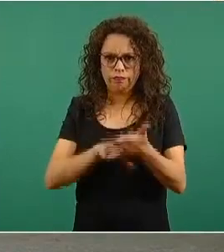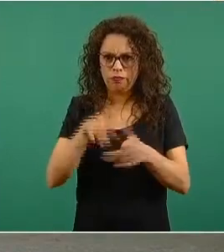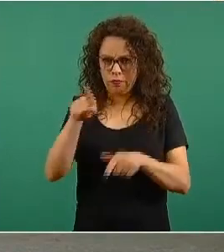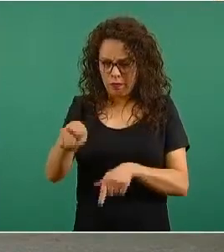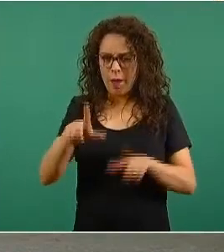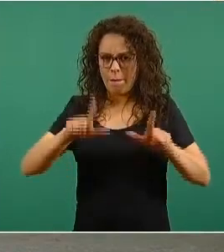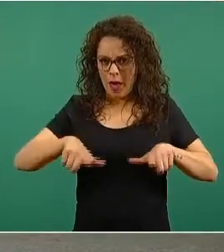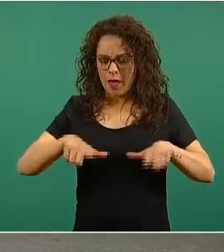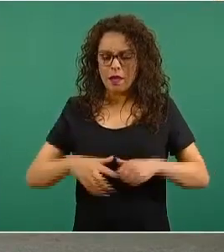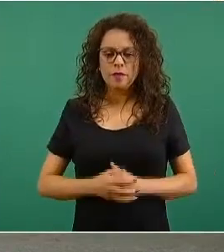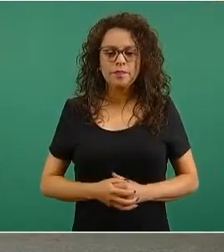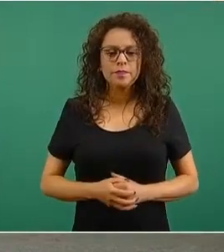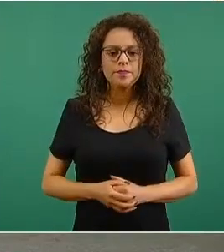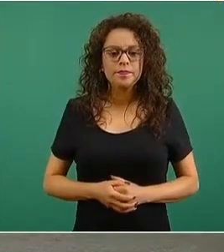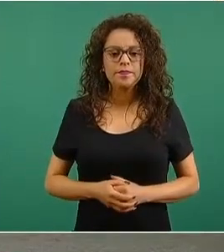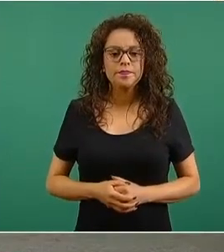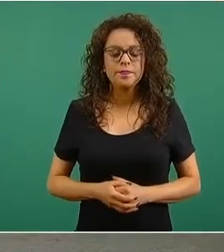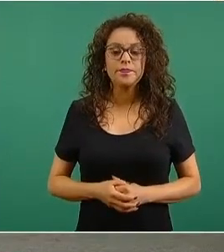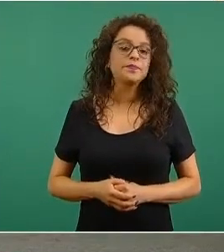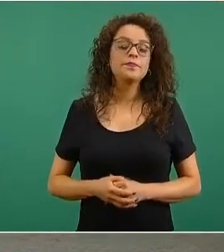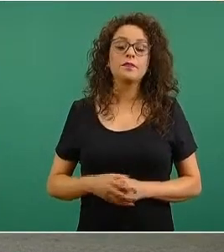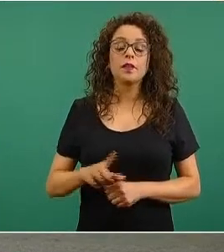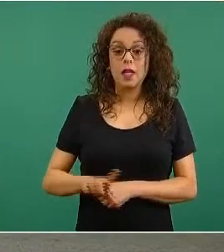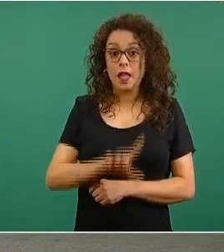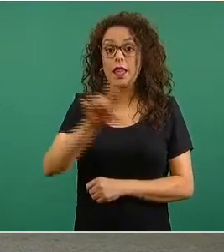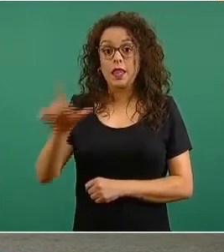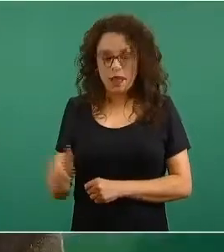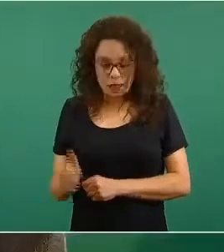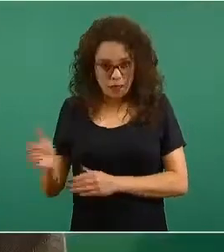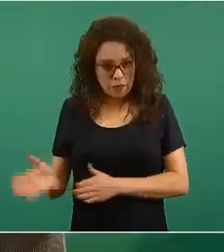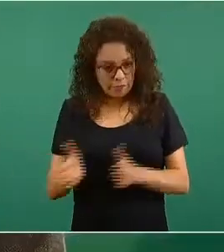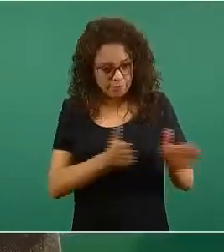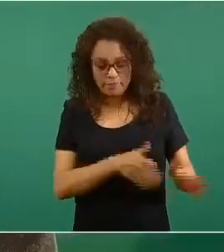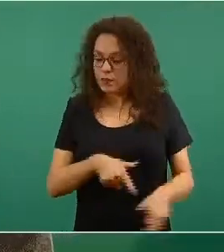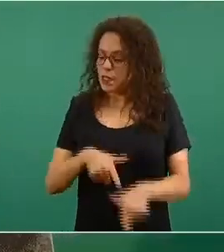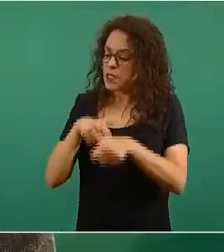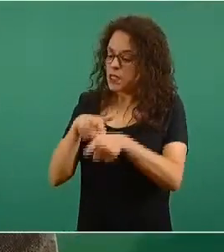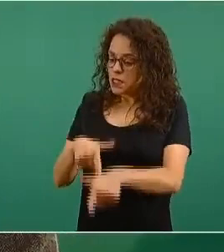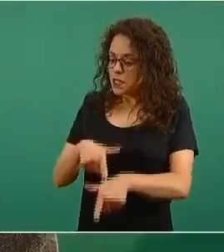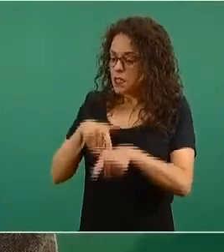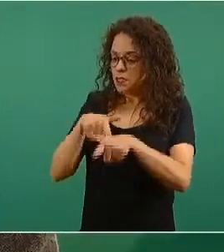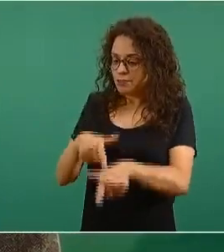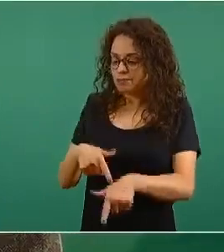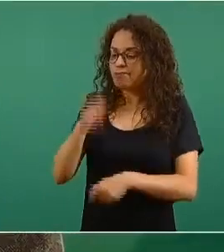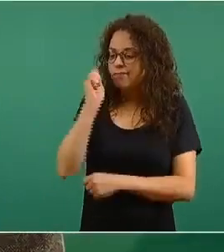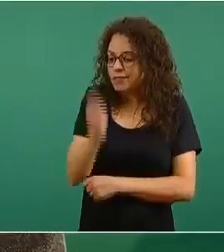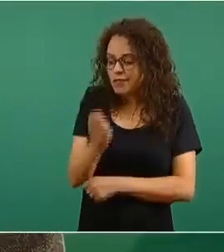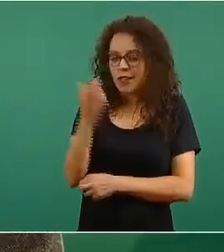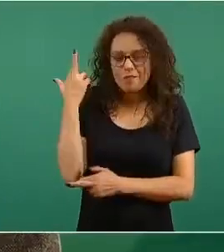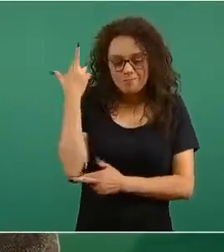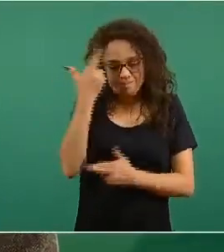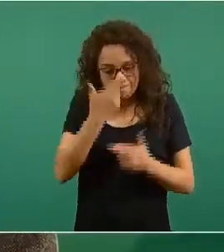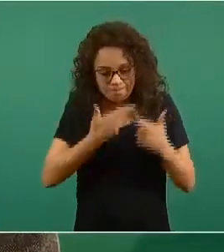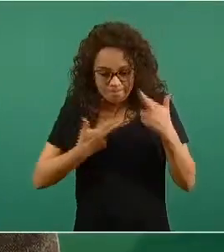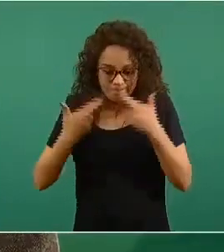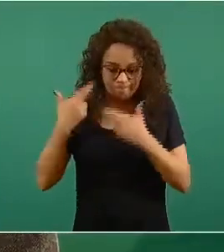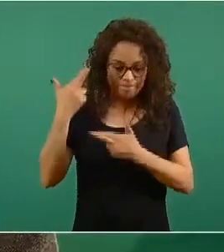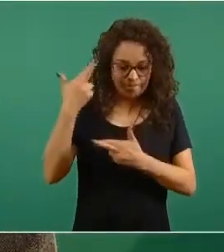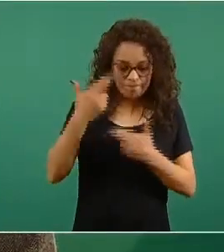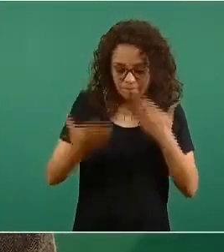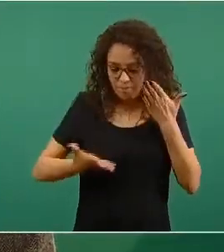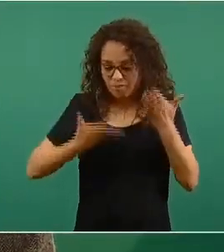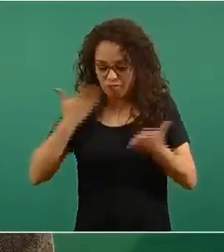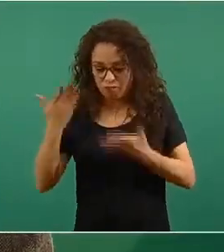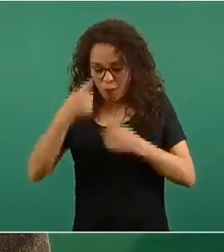Y después ha continuado trabajando en hacer diversos subanálisis para hacer propuestas